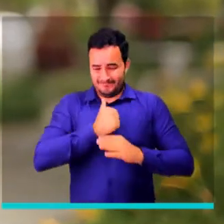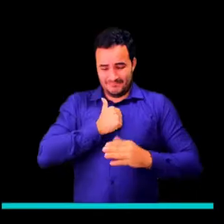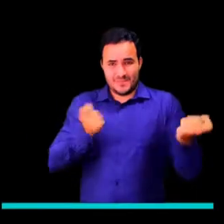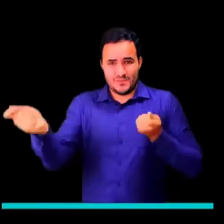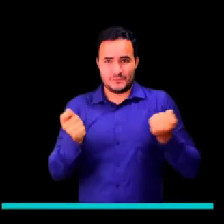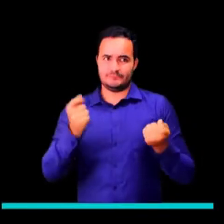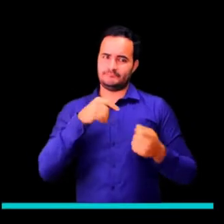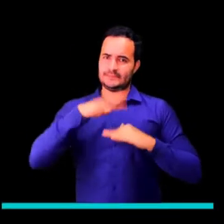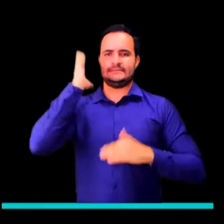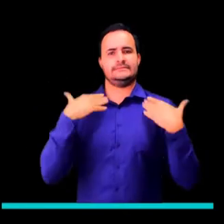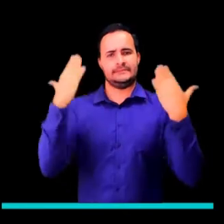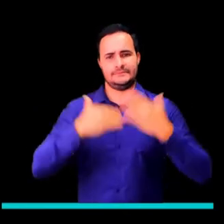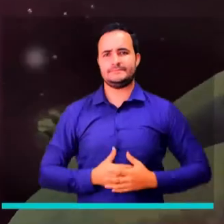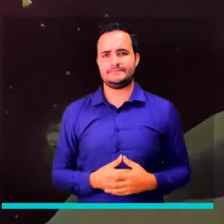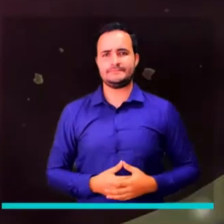virus.